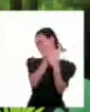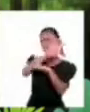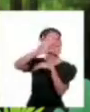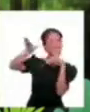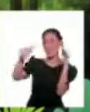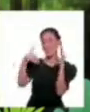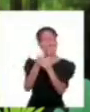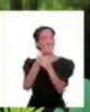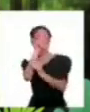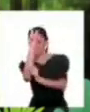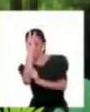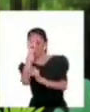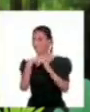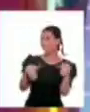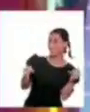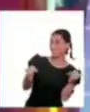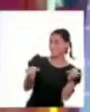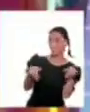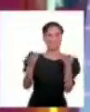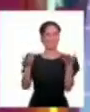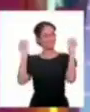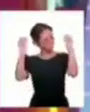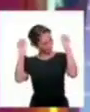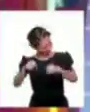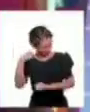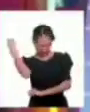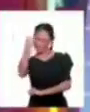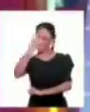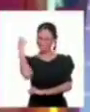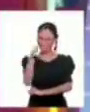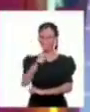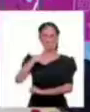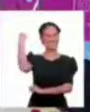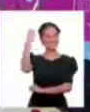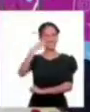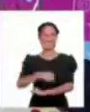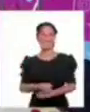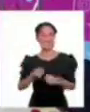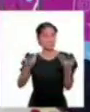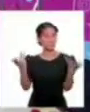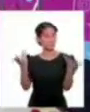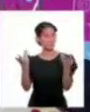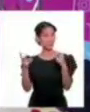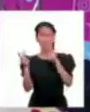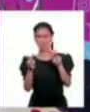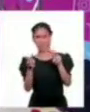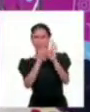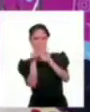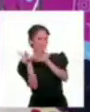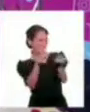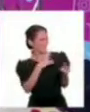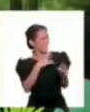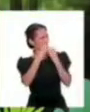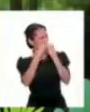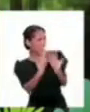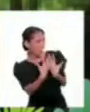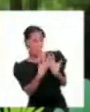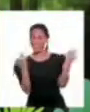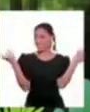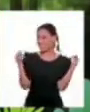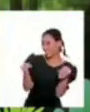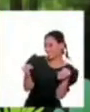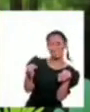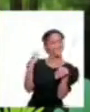todo el Perú. ¡Lo vas a lograr! ¿Cómo nos motiva ese video, no?